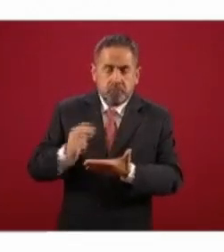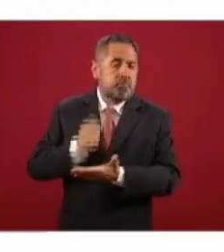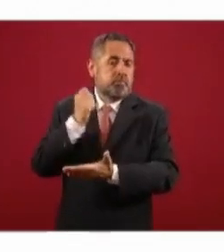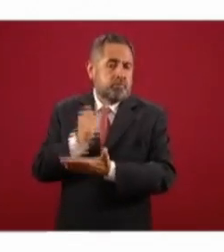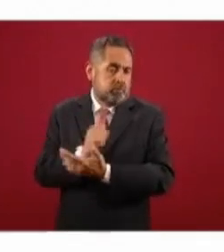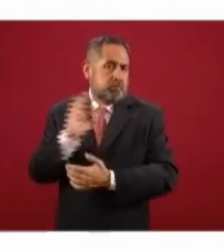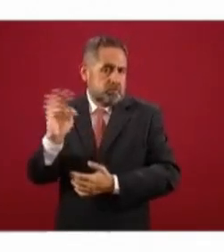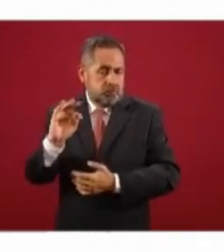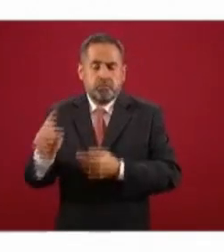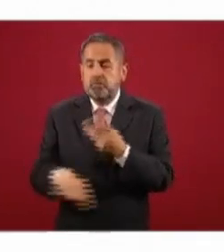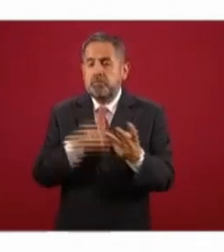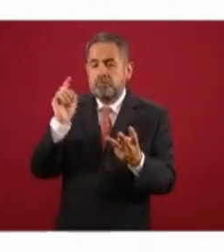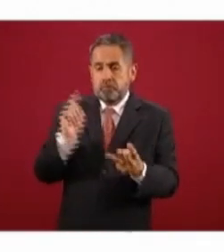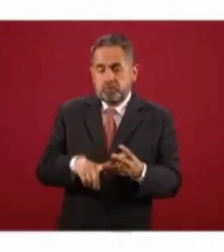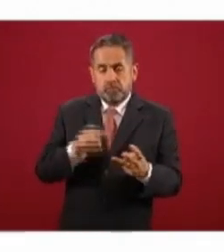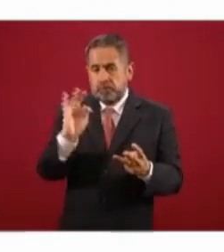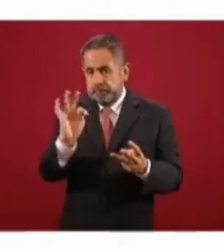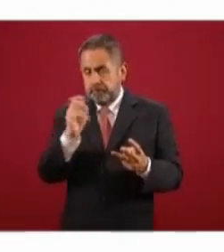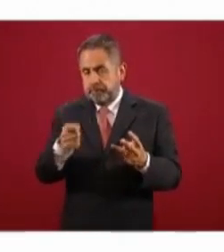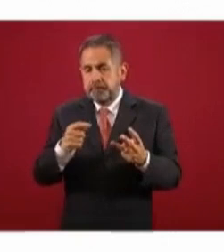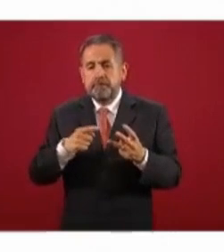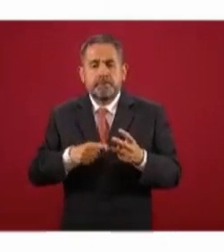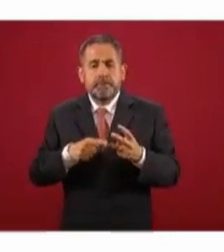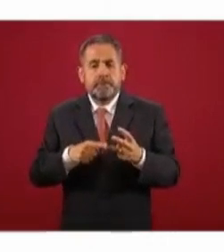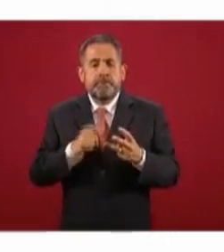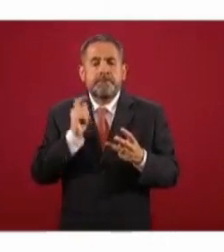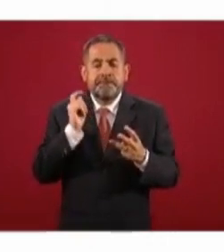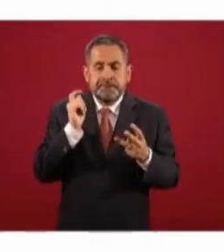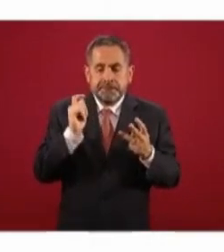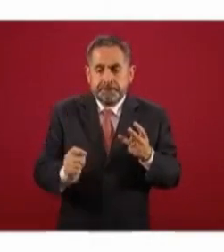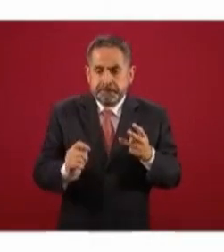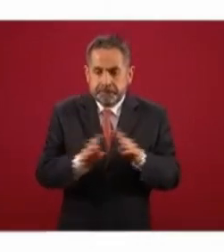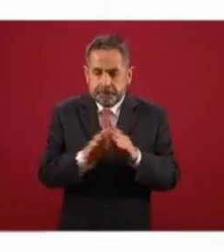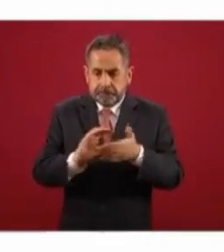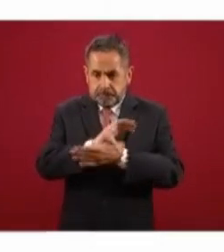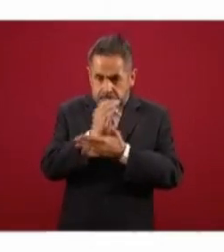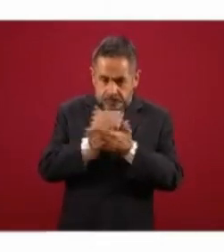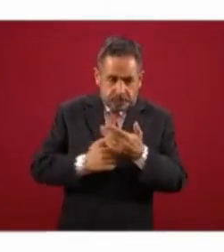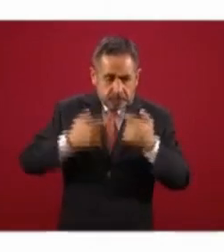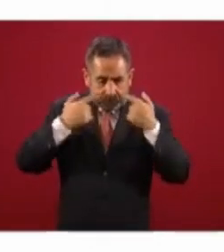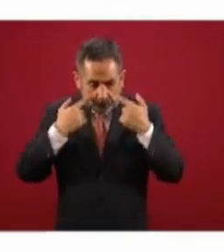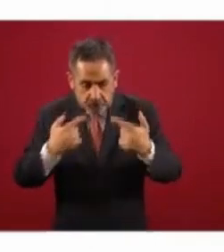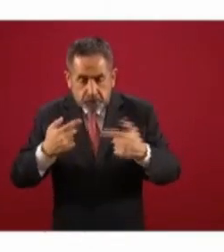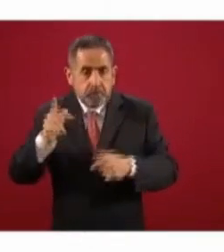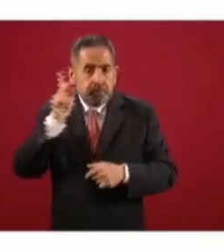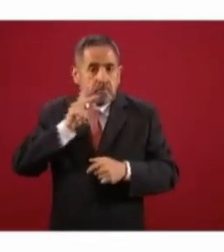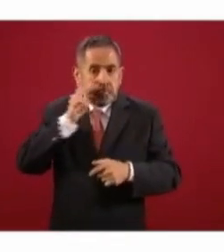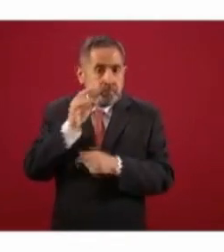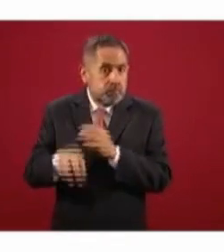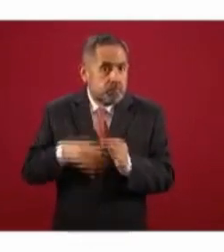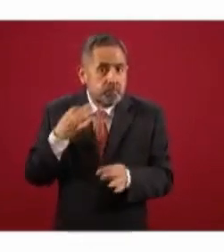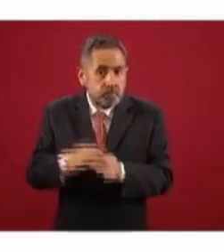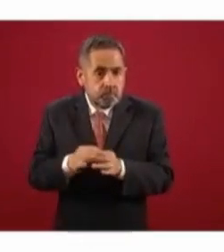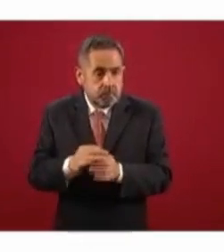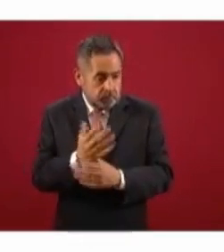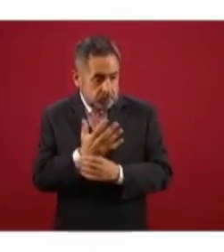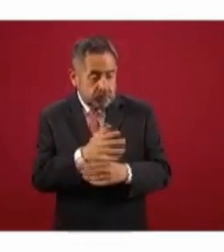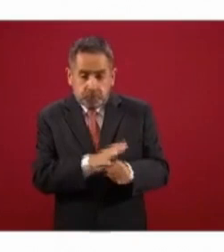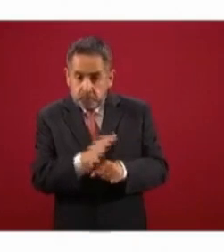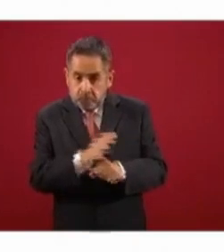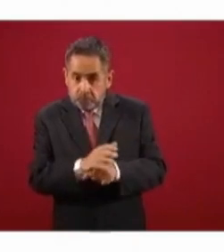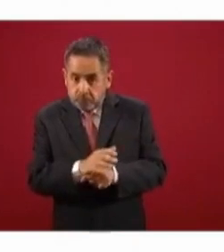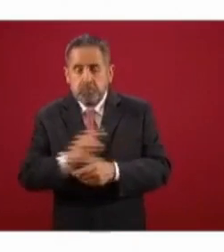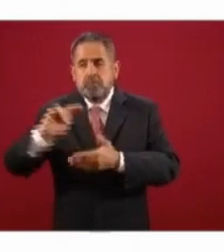y el tercero con lo que tiene que ver con la legitimación de los contratos colectivos ya